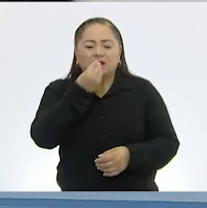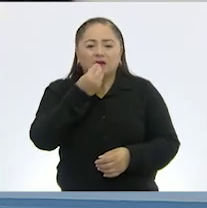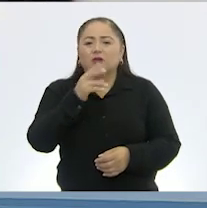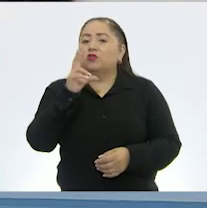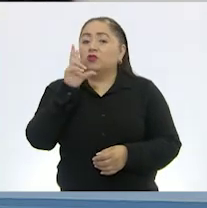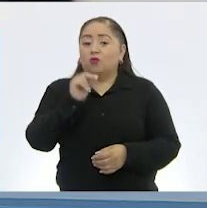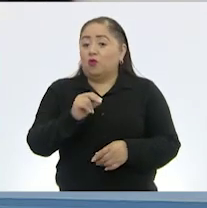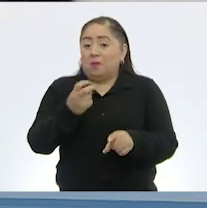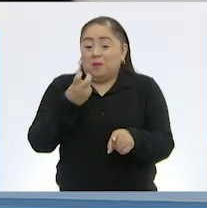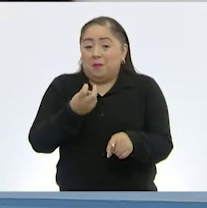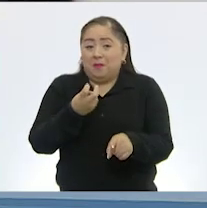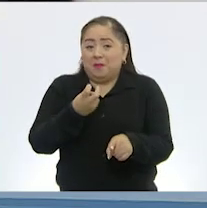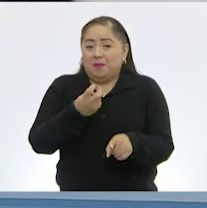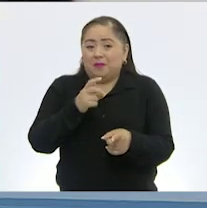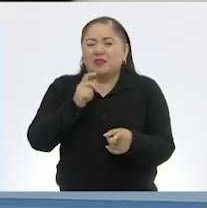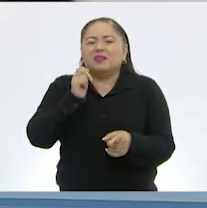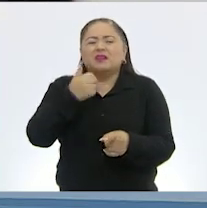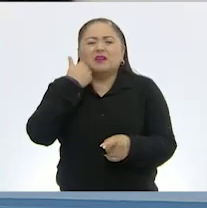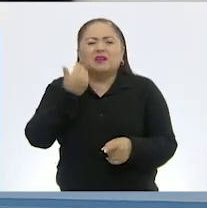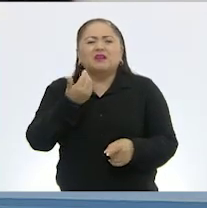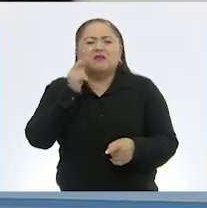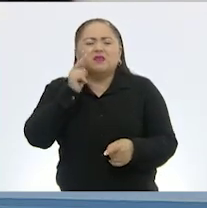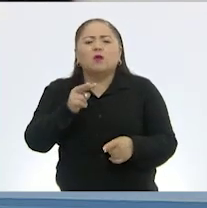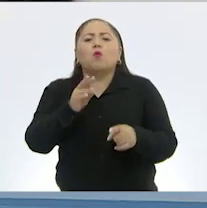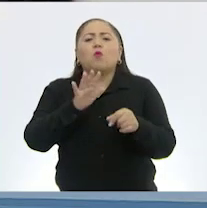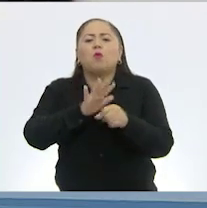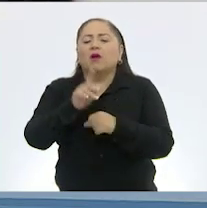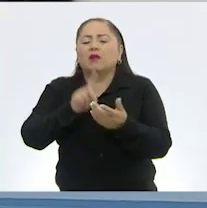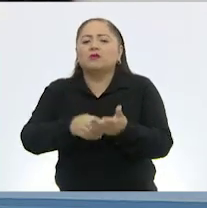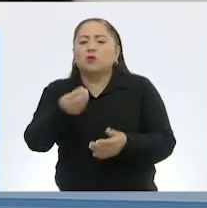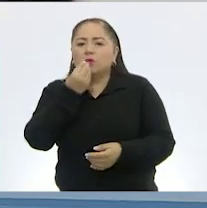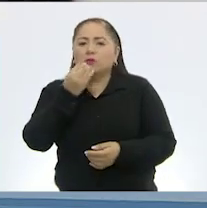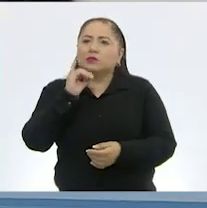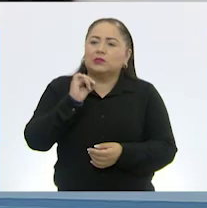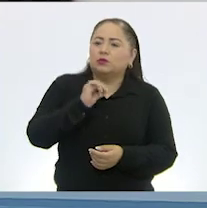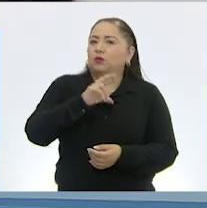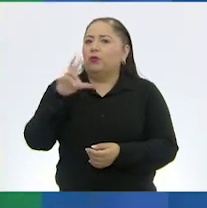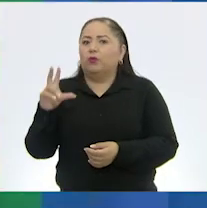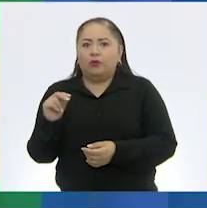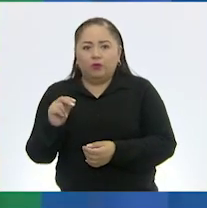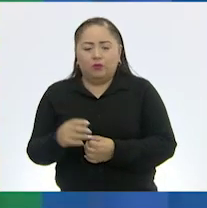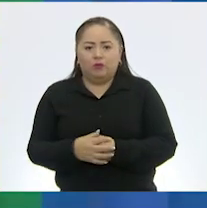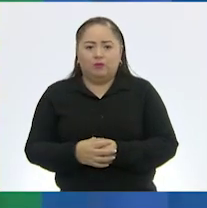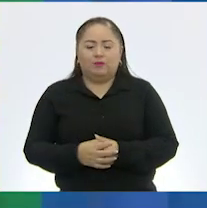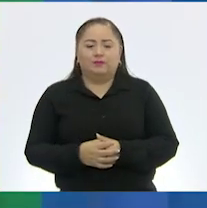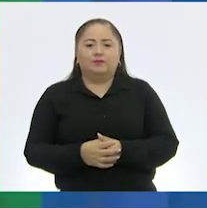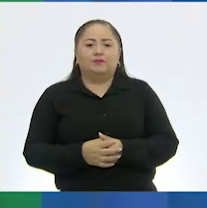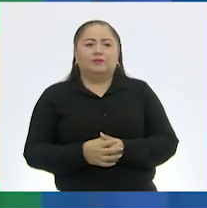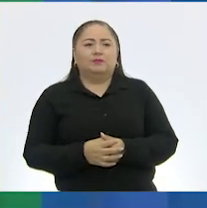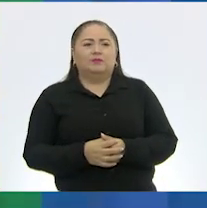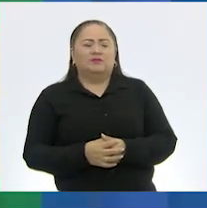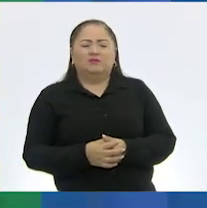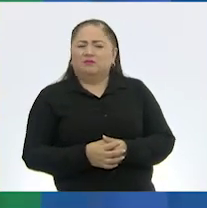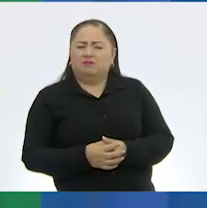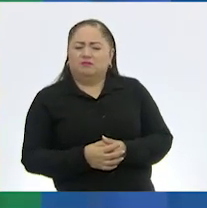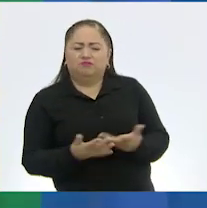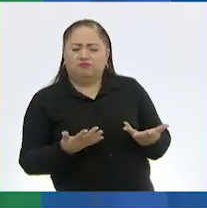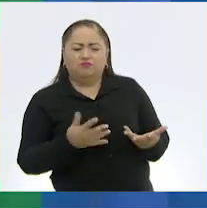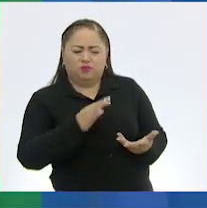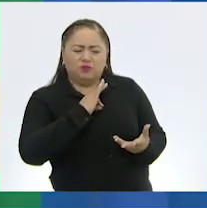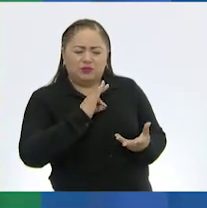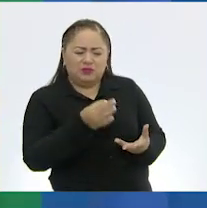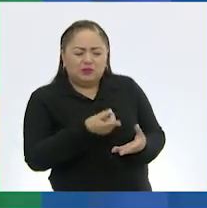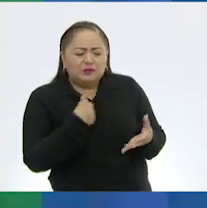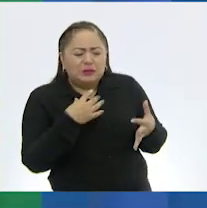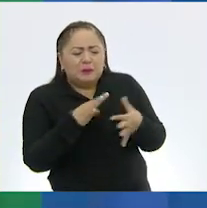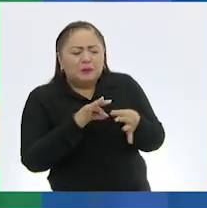no precisamente tiene que ver con lo que se come o no se come. ¿Nos podrías poner